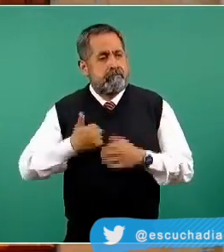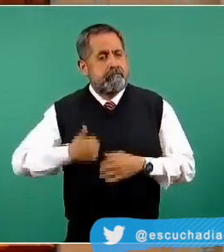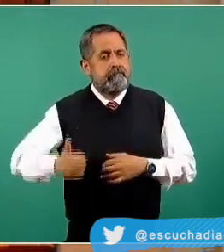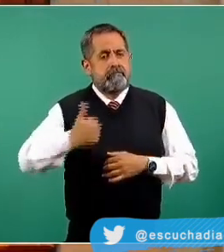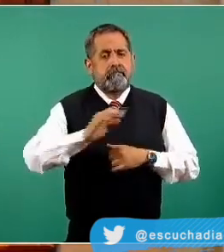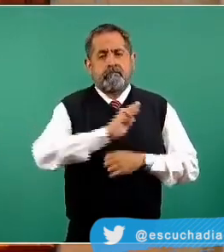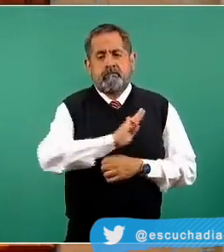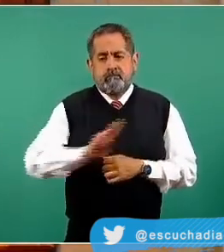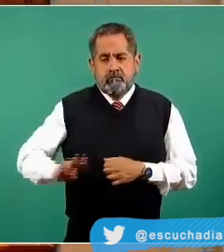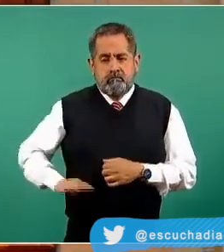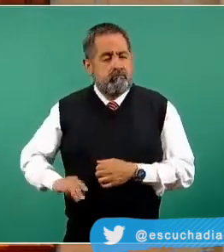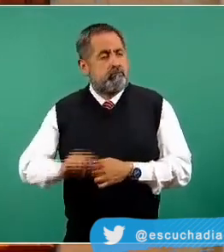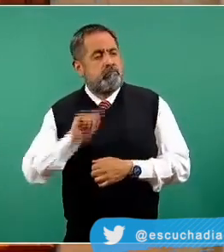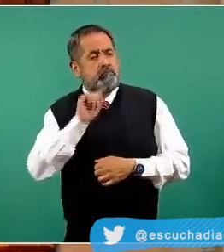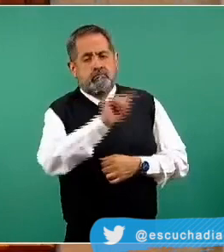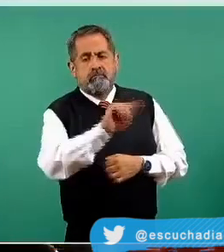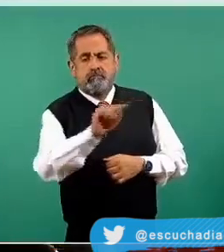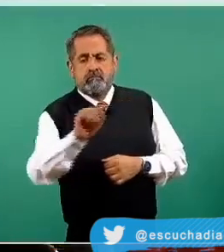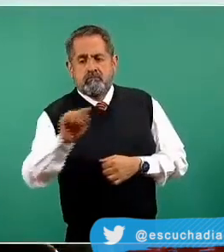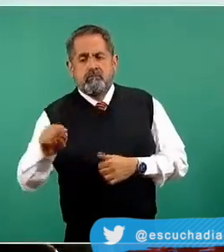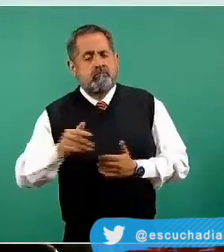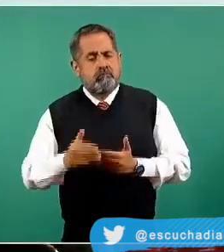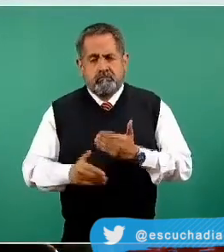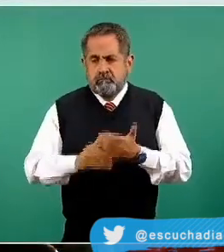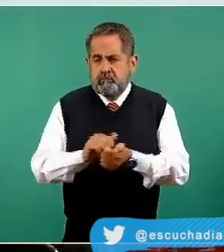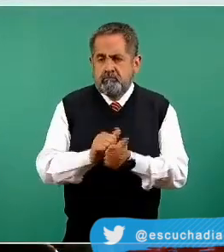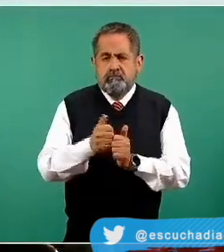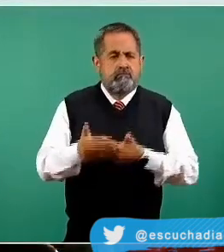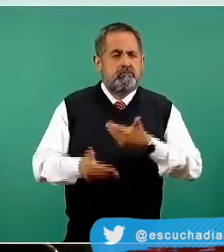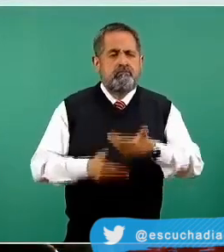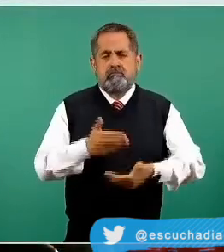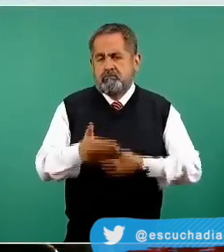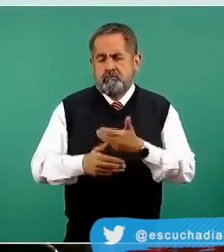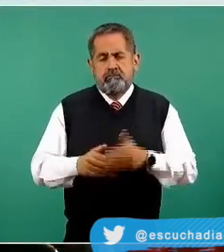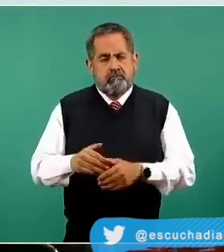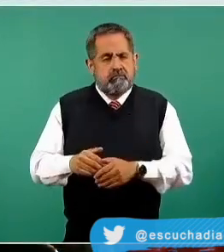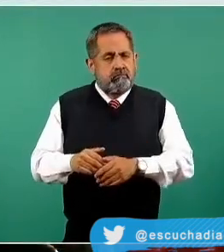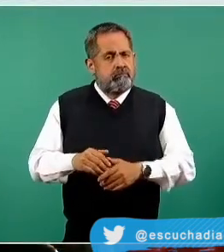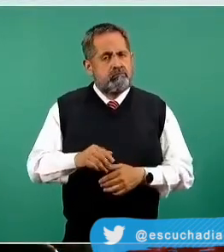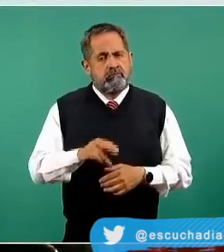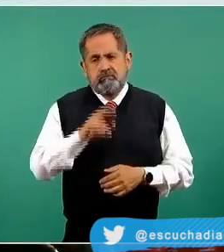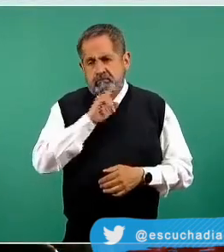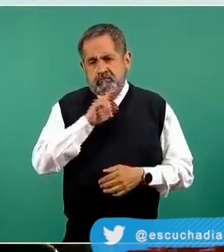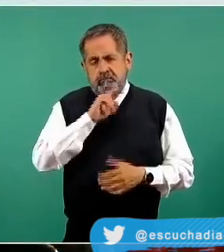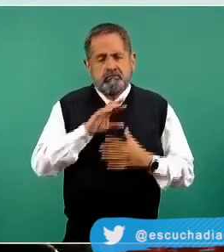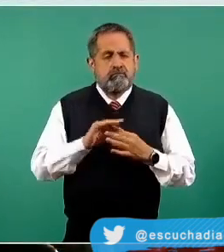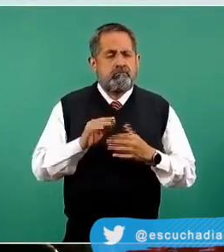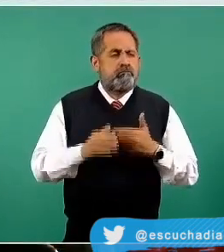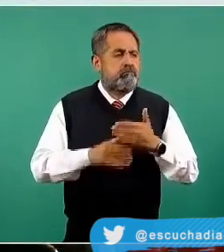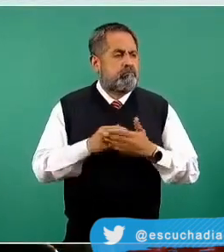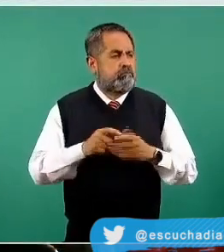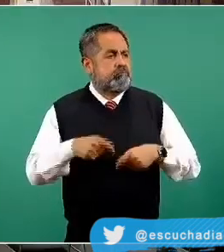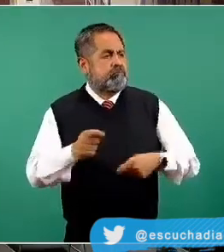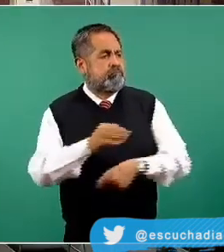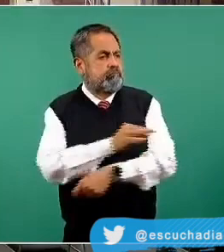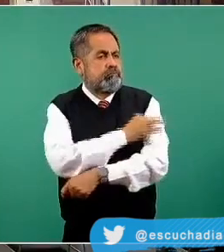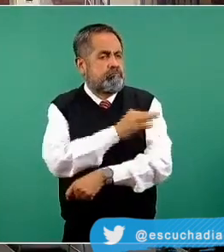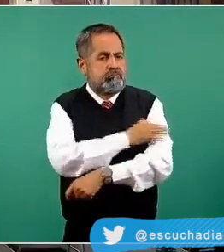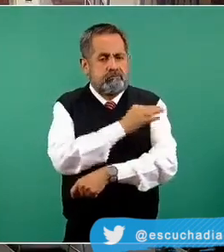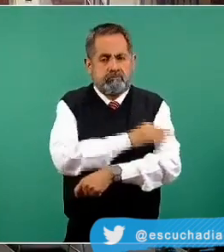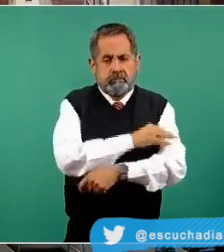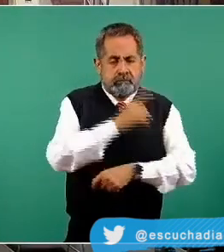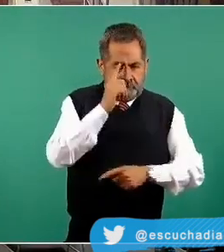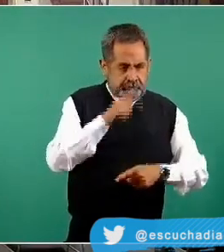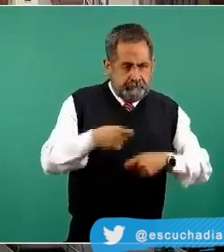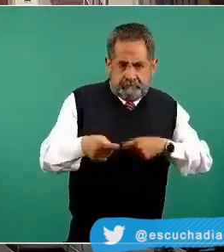municipios a los que llega se pueda avanzar rápidamente con la aplicación y entonces esto permita que